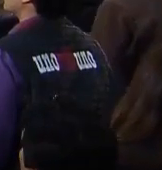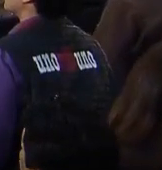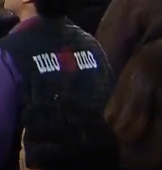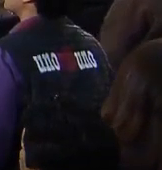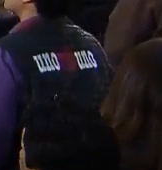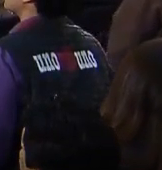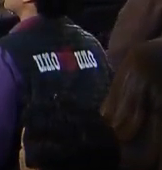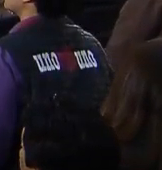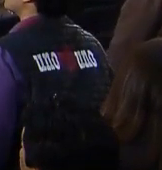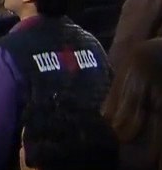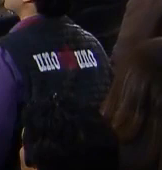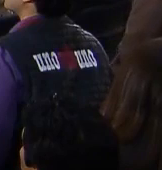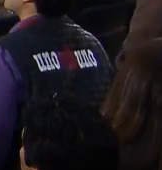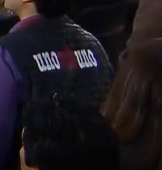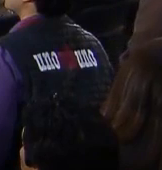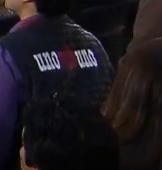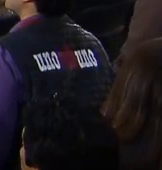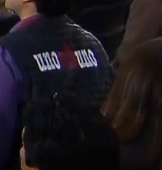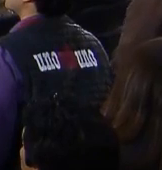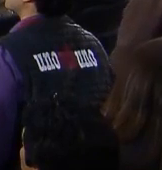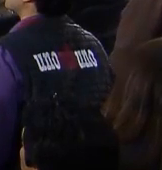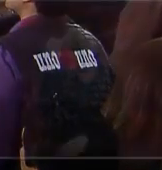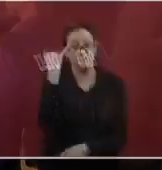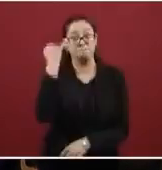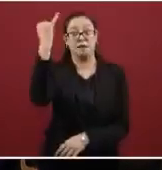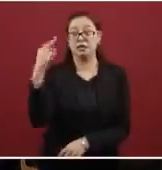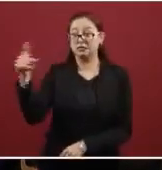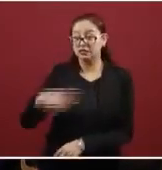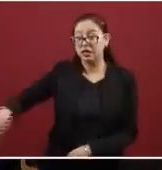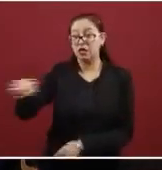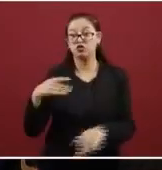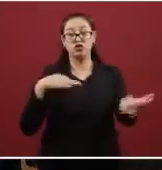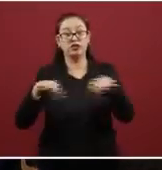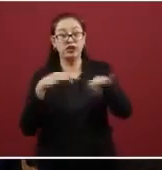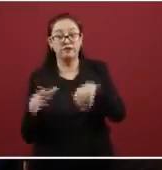van a poder elegir a sus dirigentes. Voto libre, secreto.